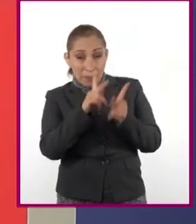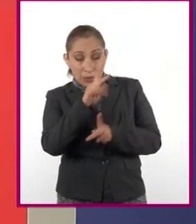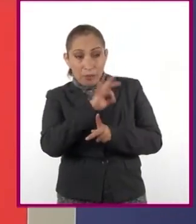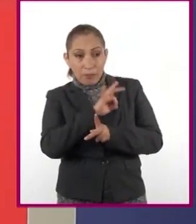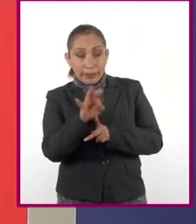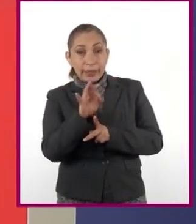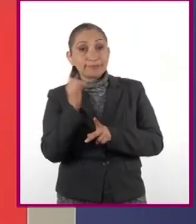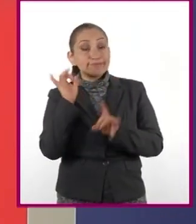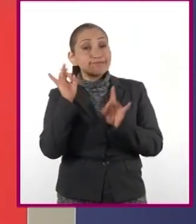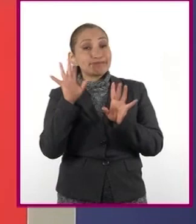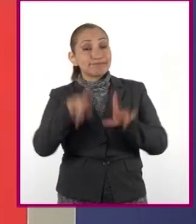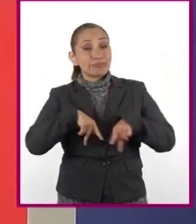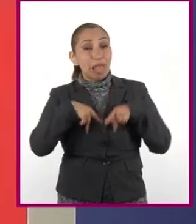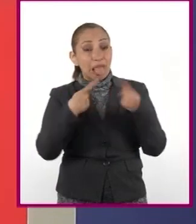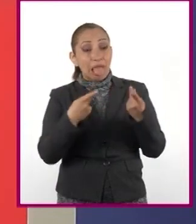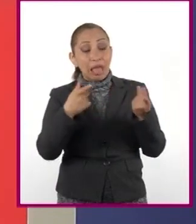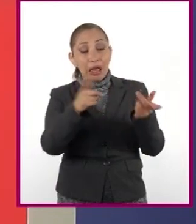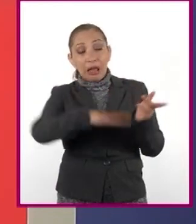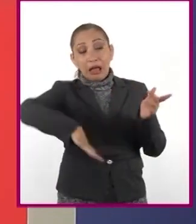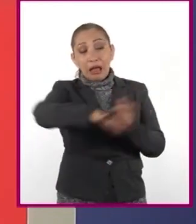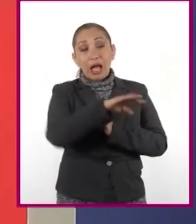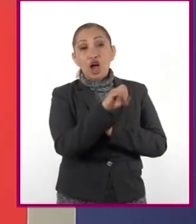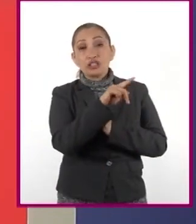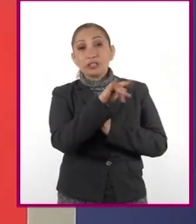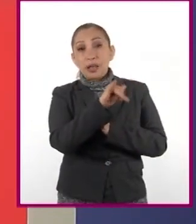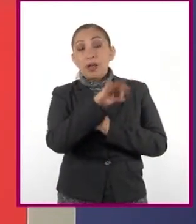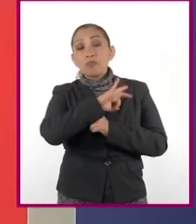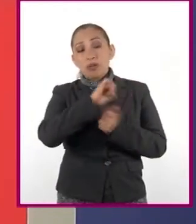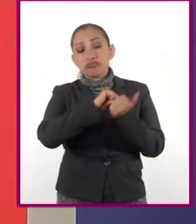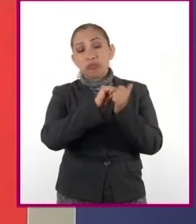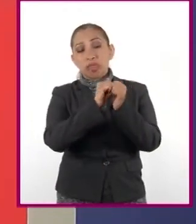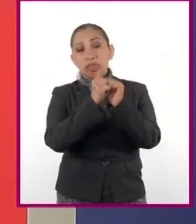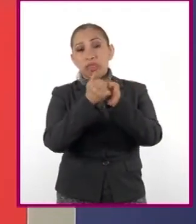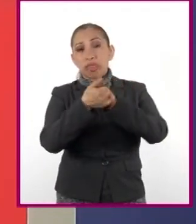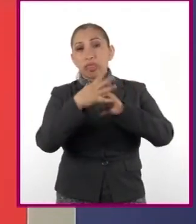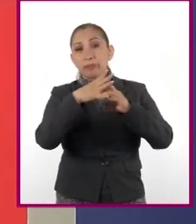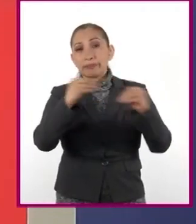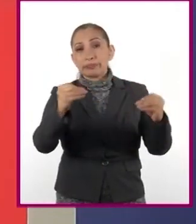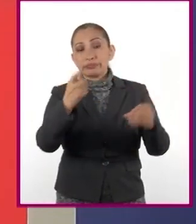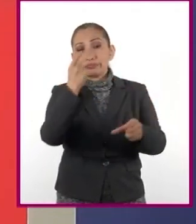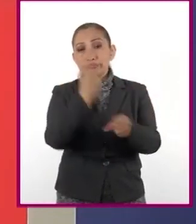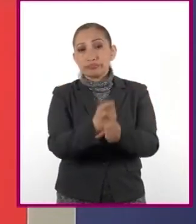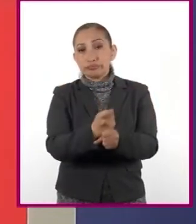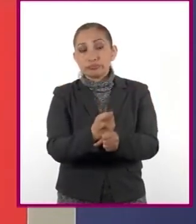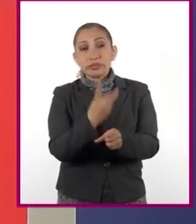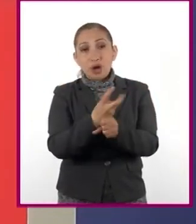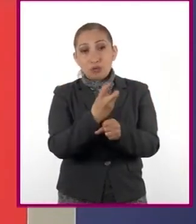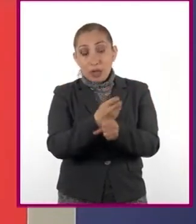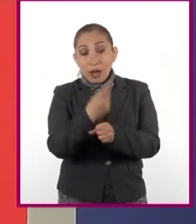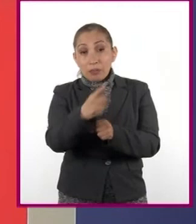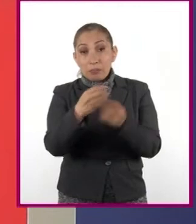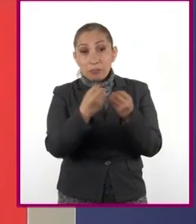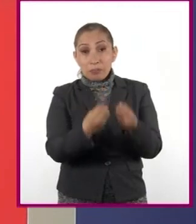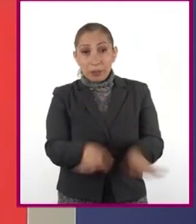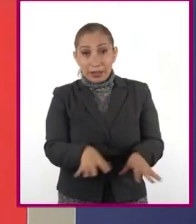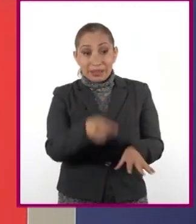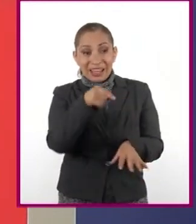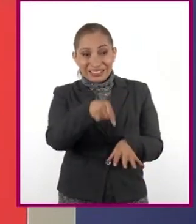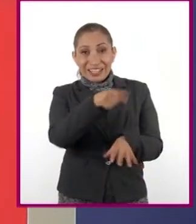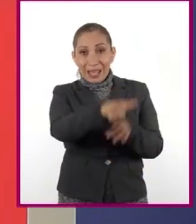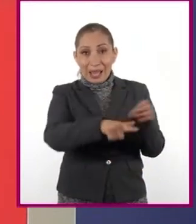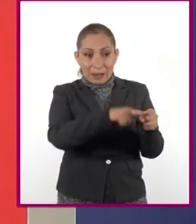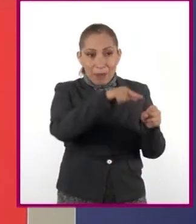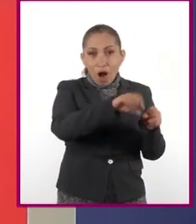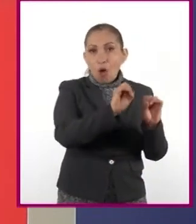la vulnerabilidad de los ecosistemas a la extinción secundaria, ya que una pérdida inicial de esta